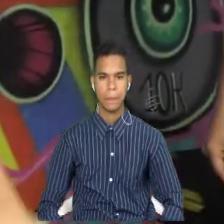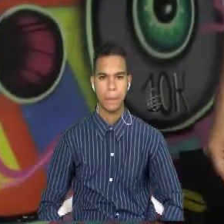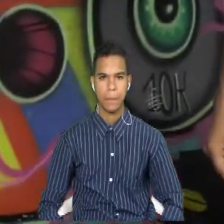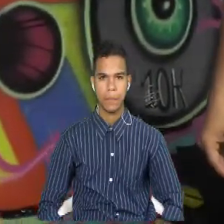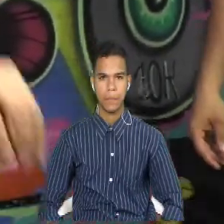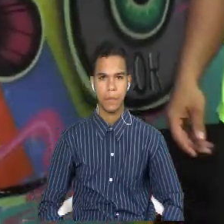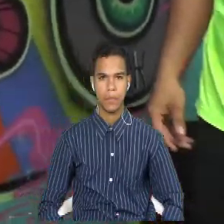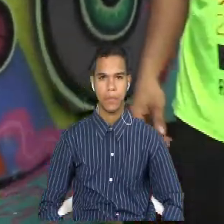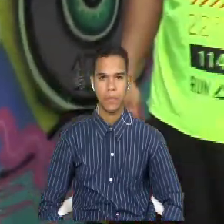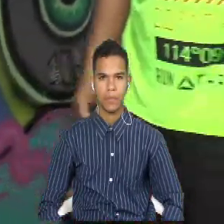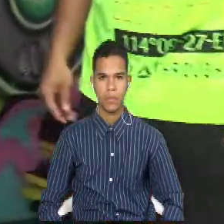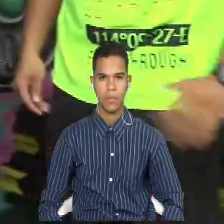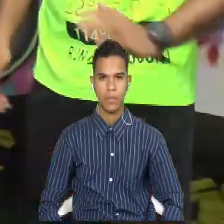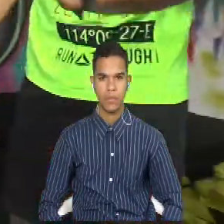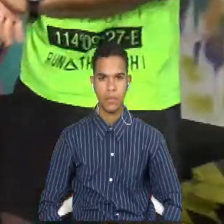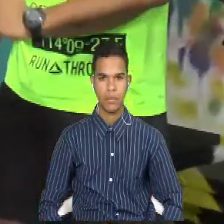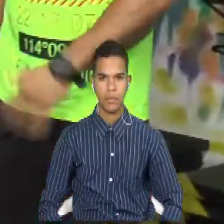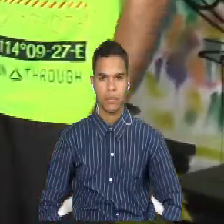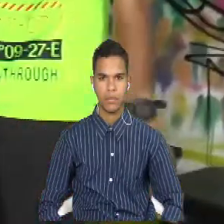dale.